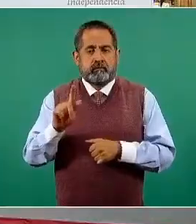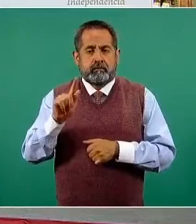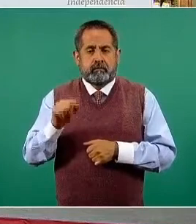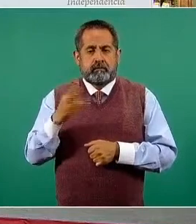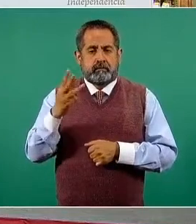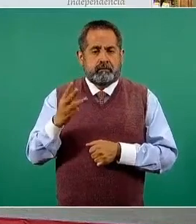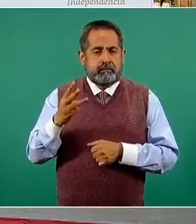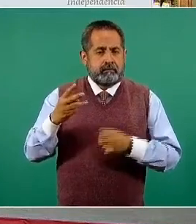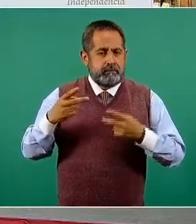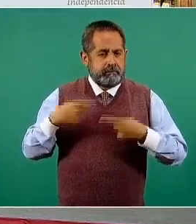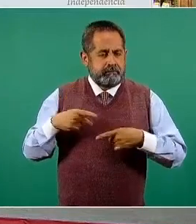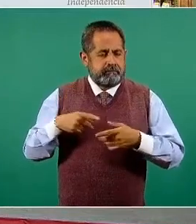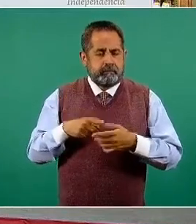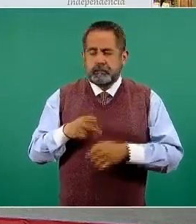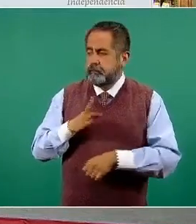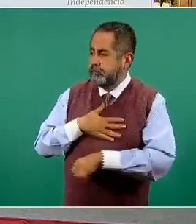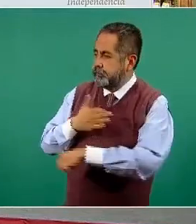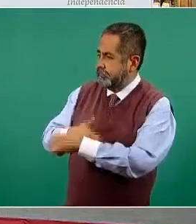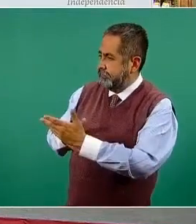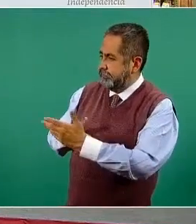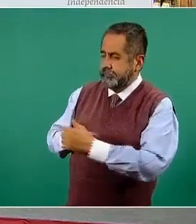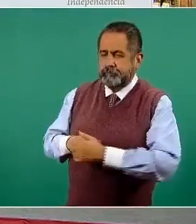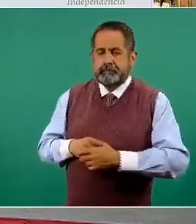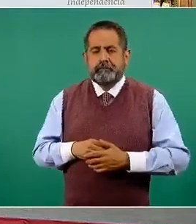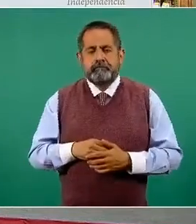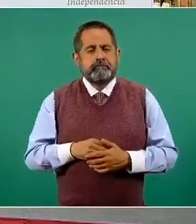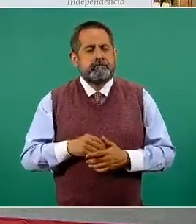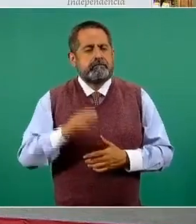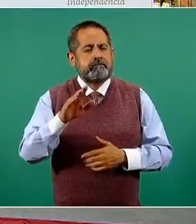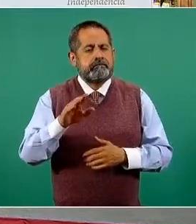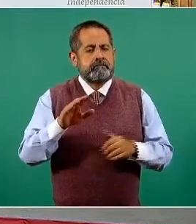14.673.000. Doctor López-Gatell, buenas tardes.